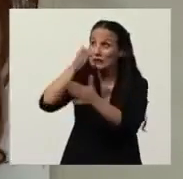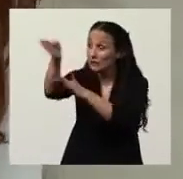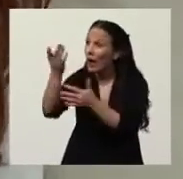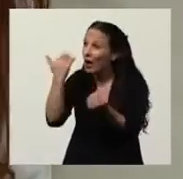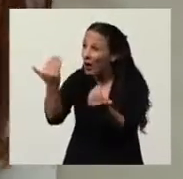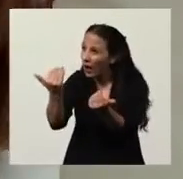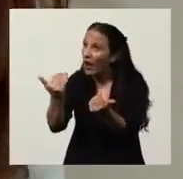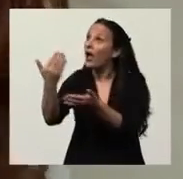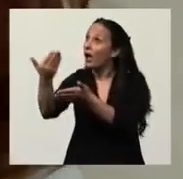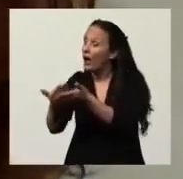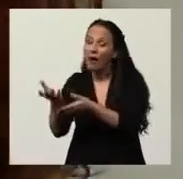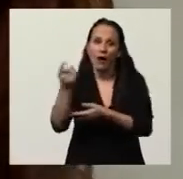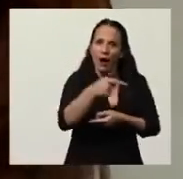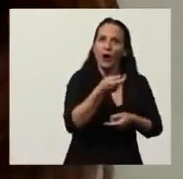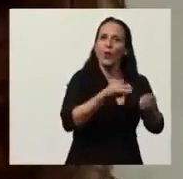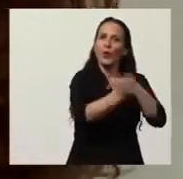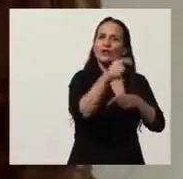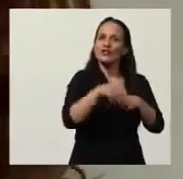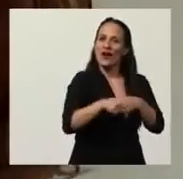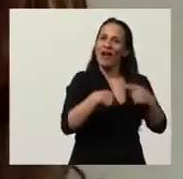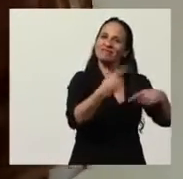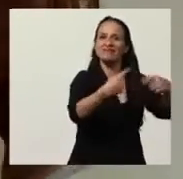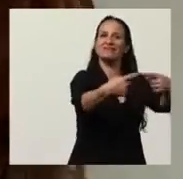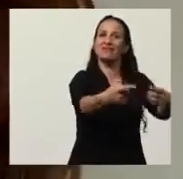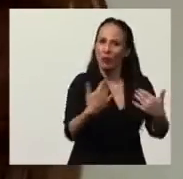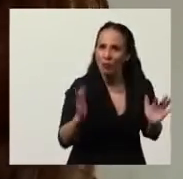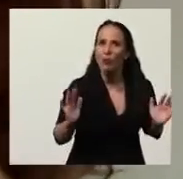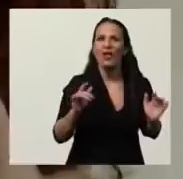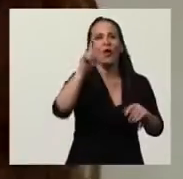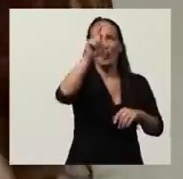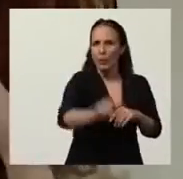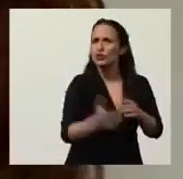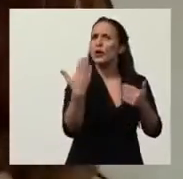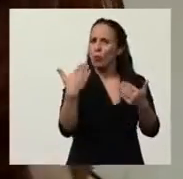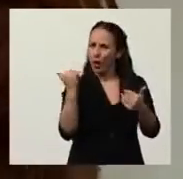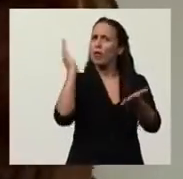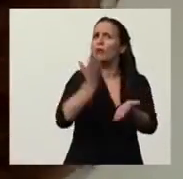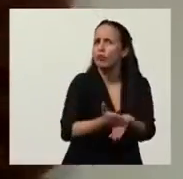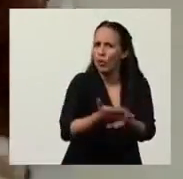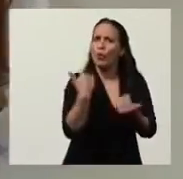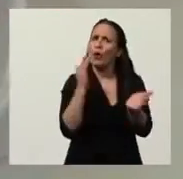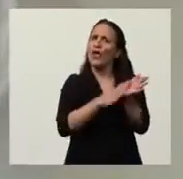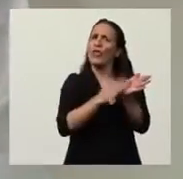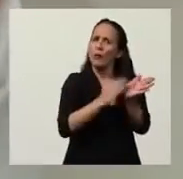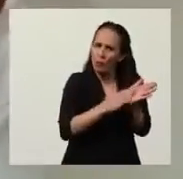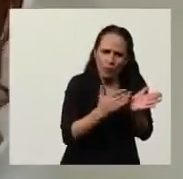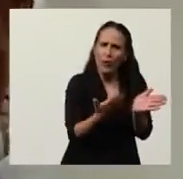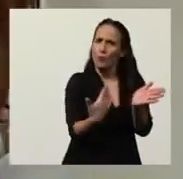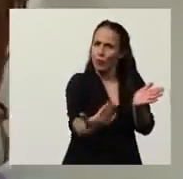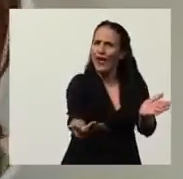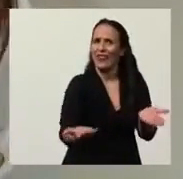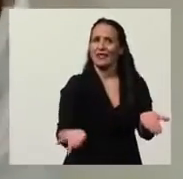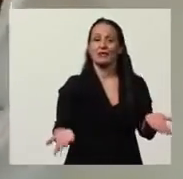el juicio puede seguir su marcha pueden ser procesados se pueden presentar pruebas ahora estamos